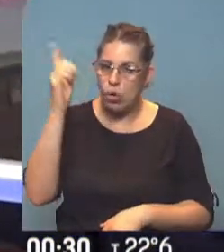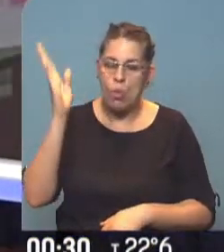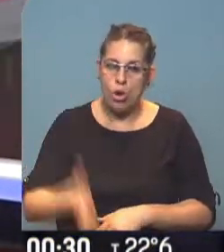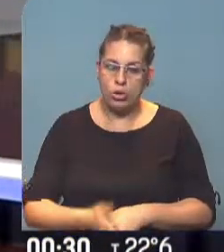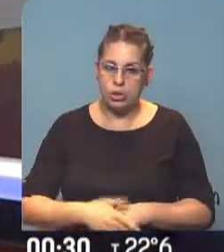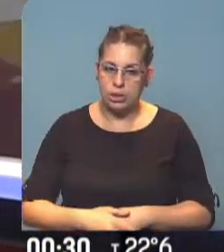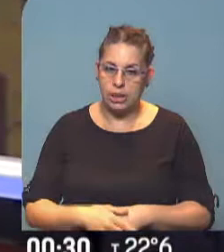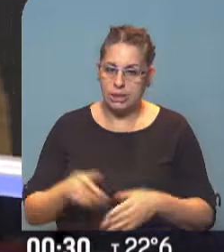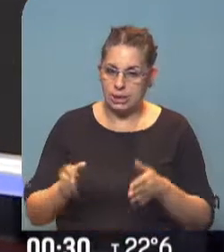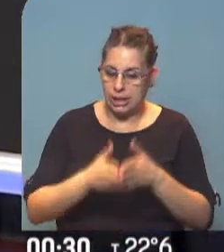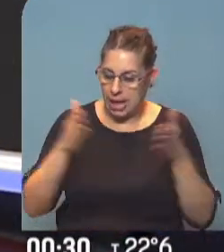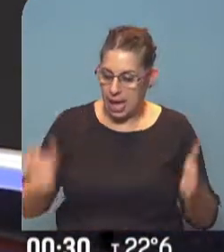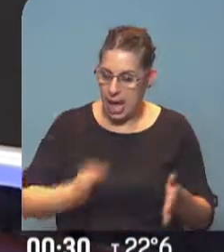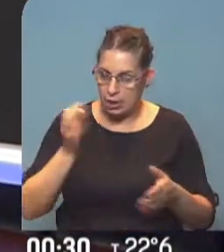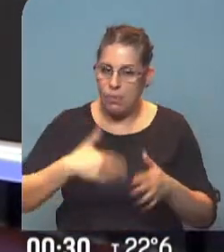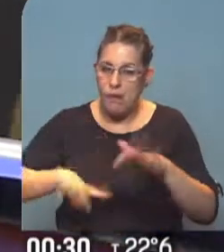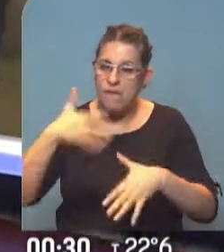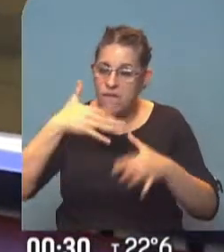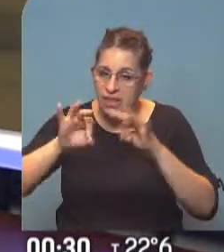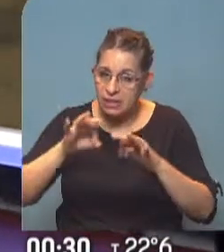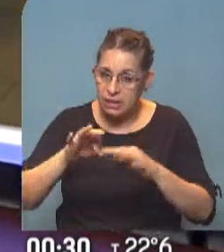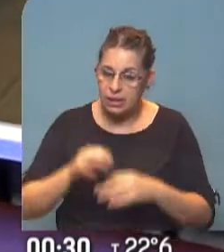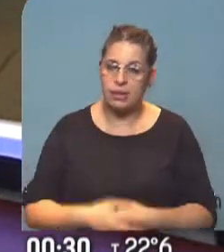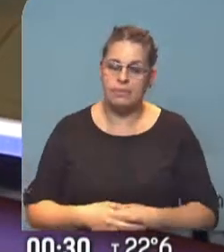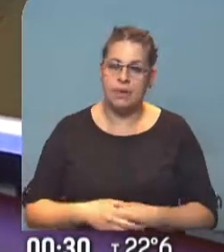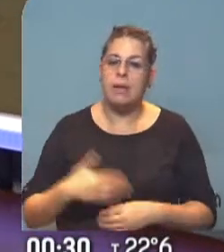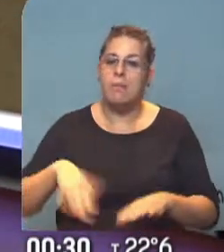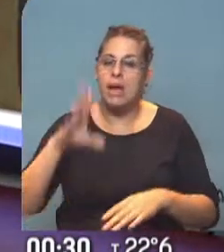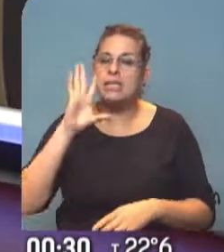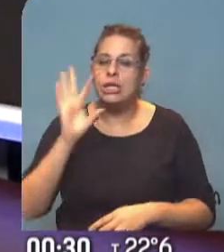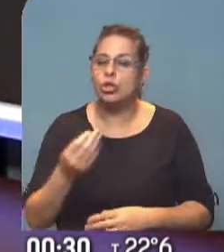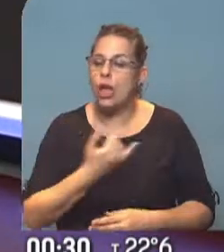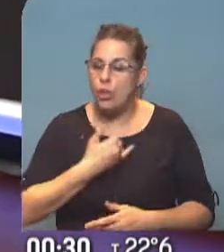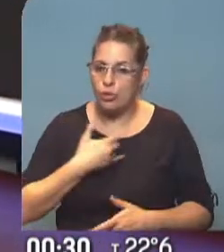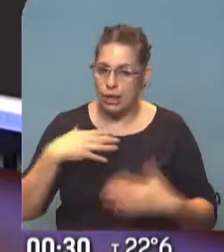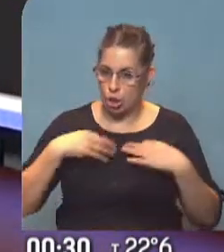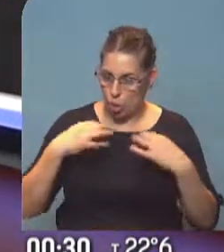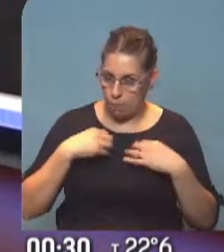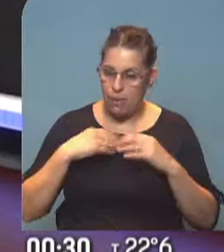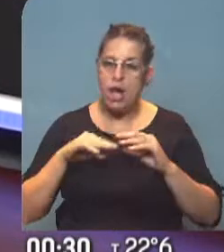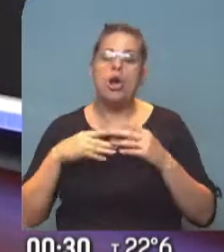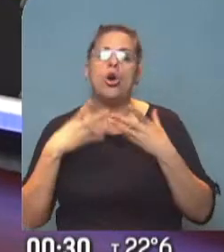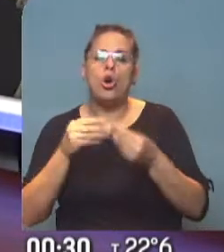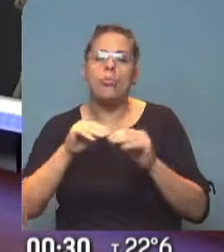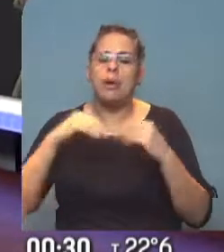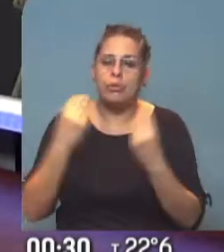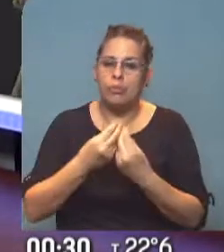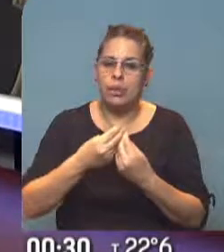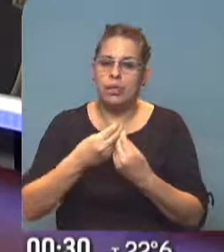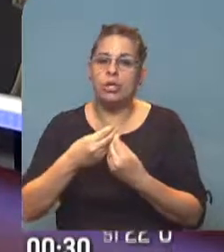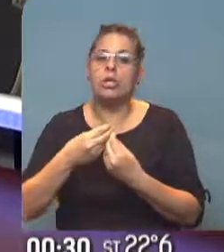cotejo interanual. Lo que más se vendió o donde más se vio reflejado fue en indumentaria y la compra promedio fue de 670